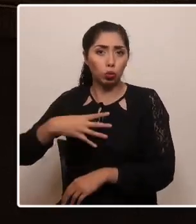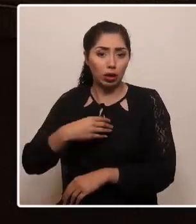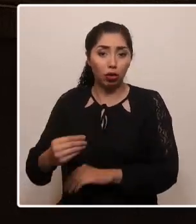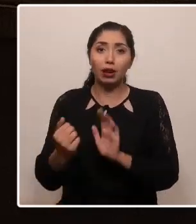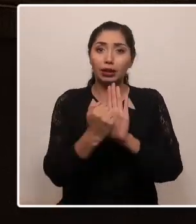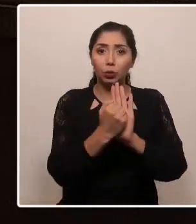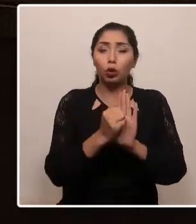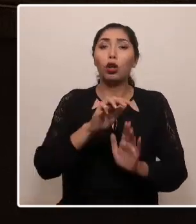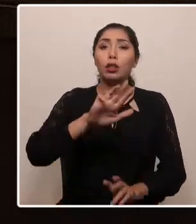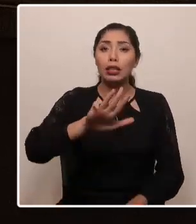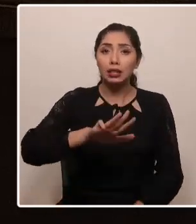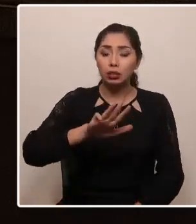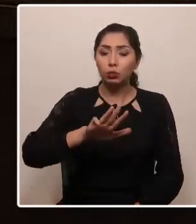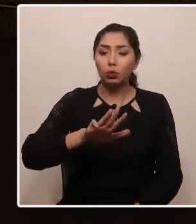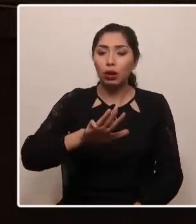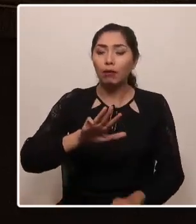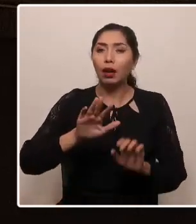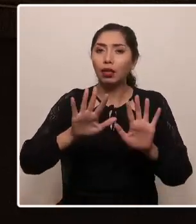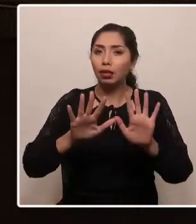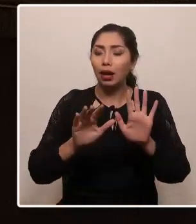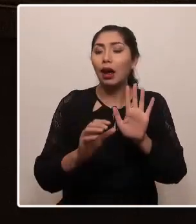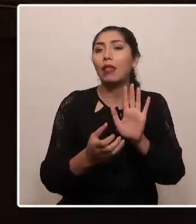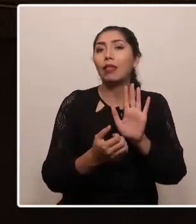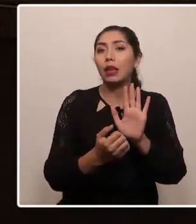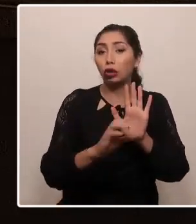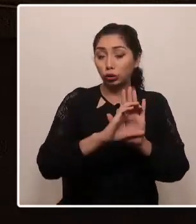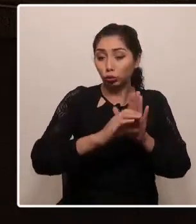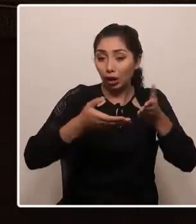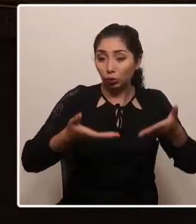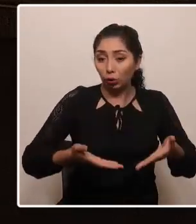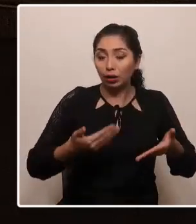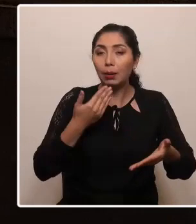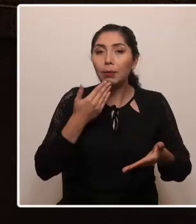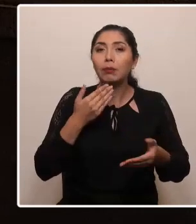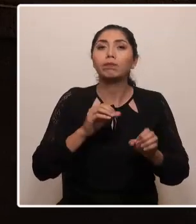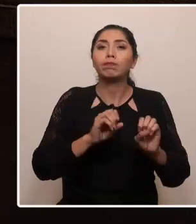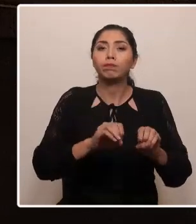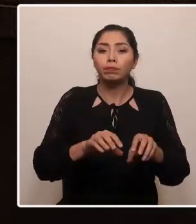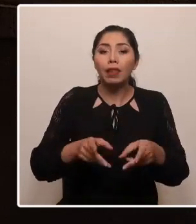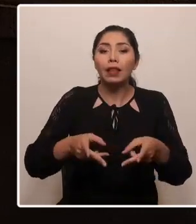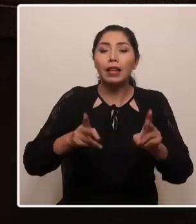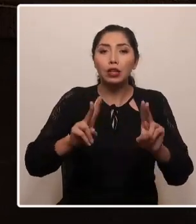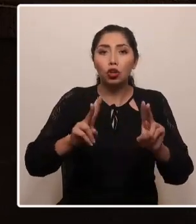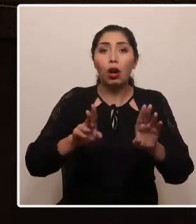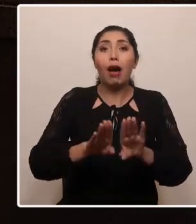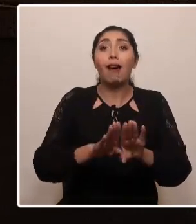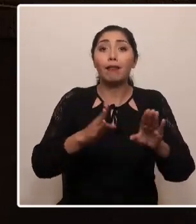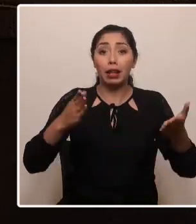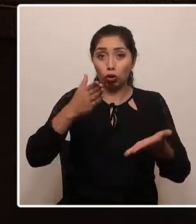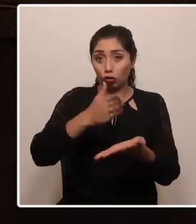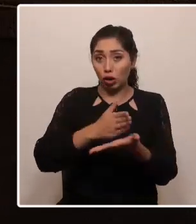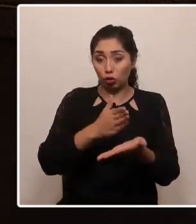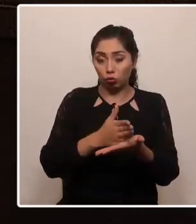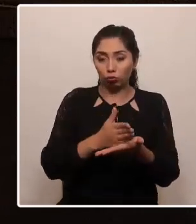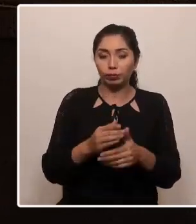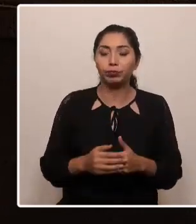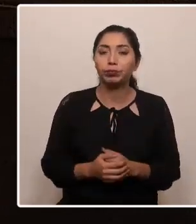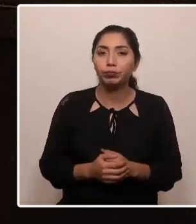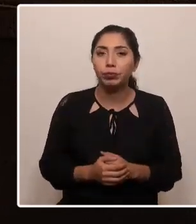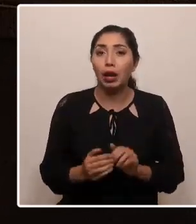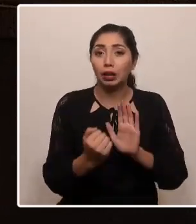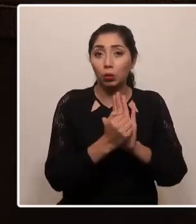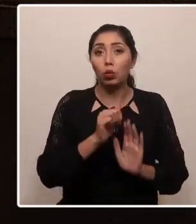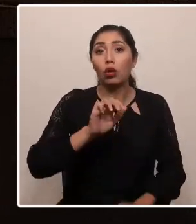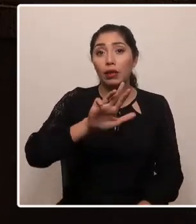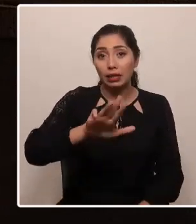Constitución actual, y de la libertad de enseñanza como derecho a abrir, organizar y mantener establecimientos educacionales, artículo 19.11 de la Constitución